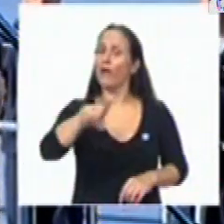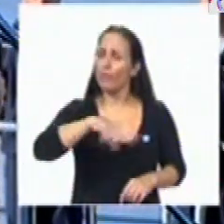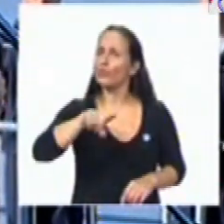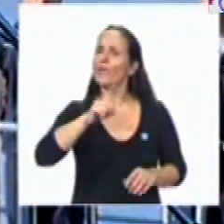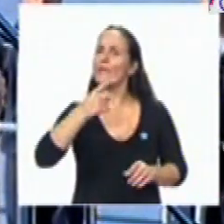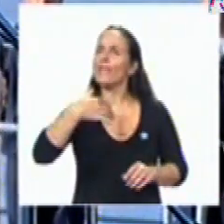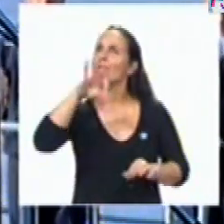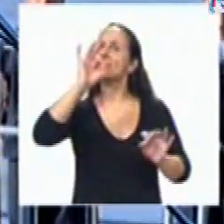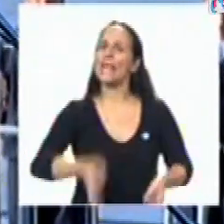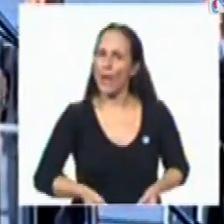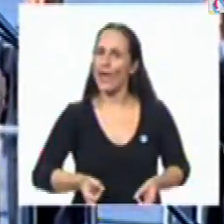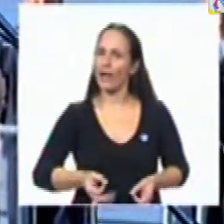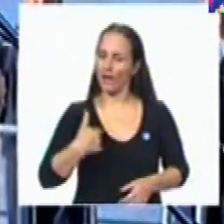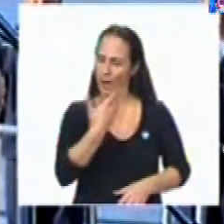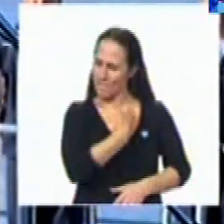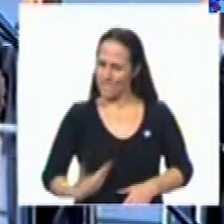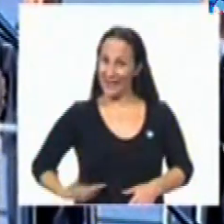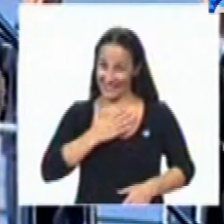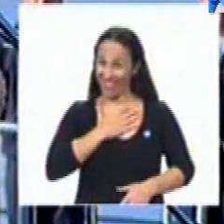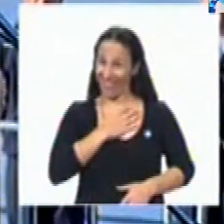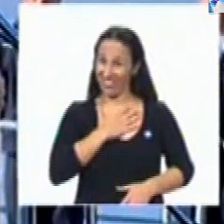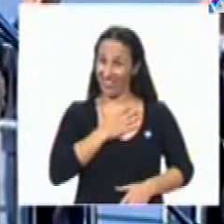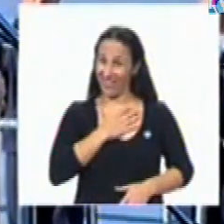sepan que esta presidenta